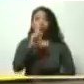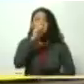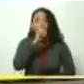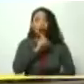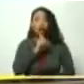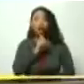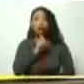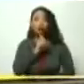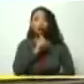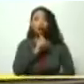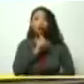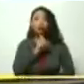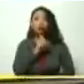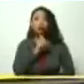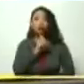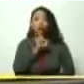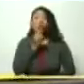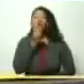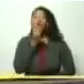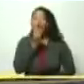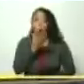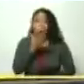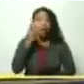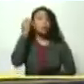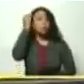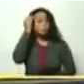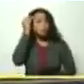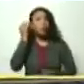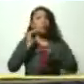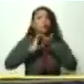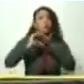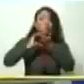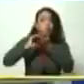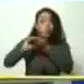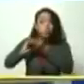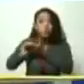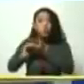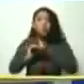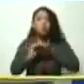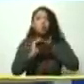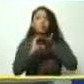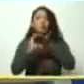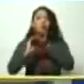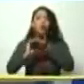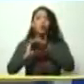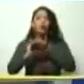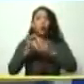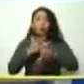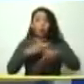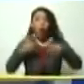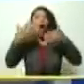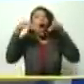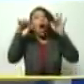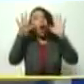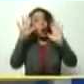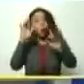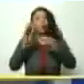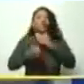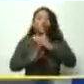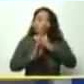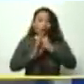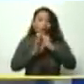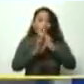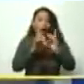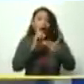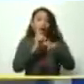con buenos síntomas de recuperación. Aún con heridas económicas.